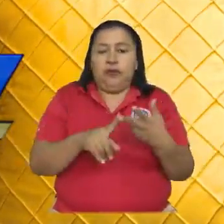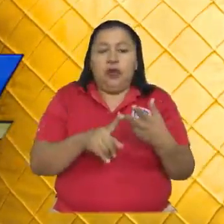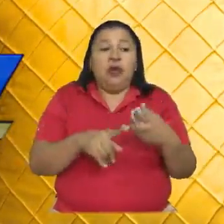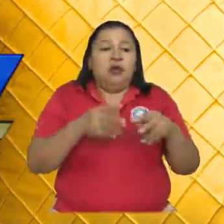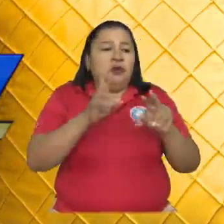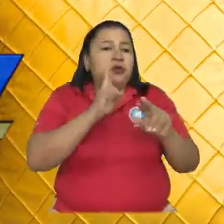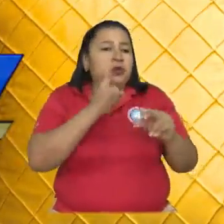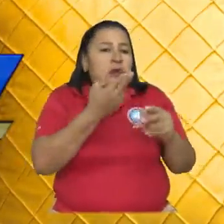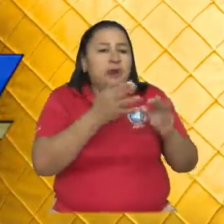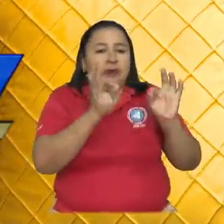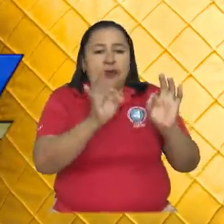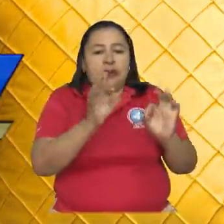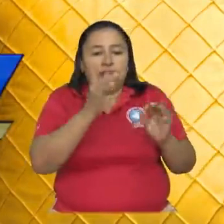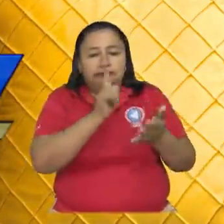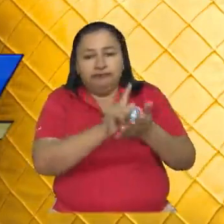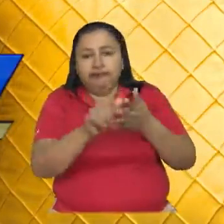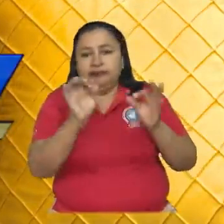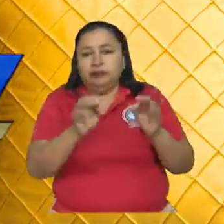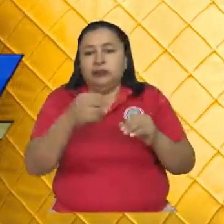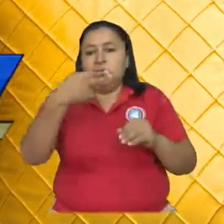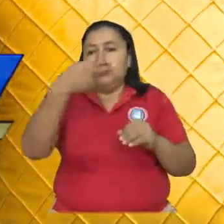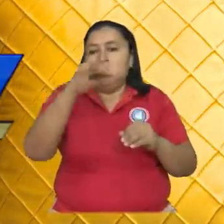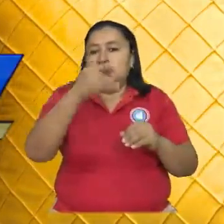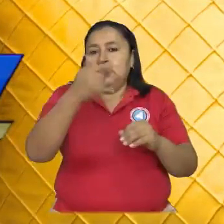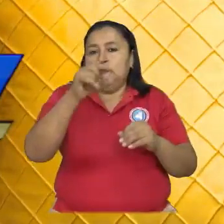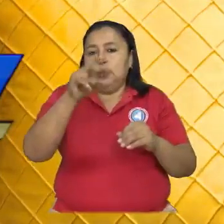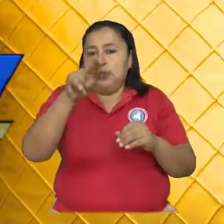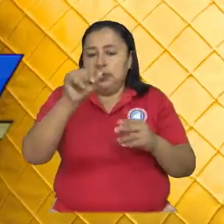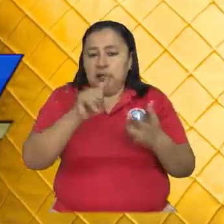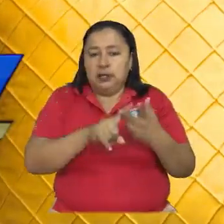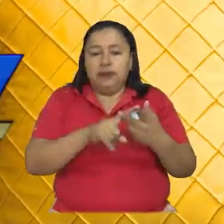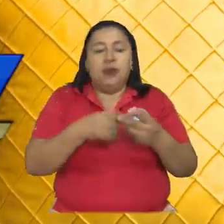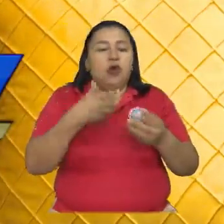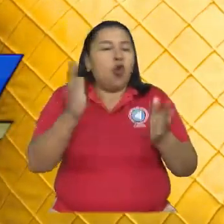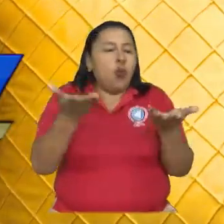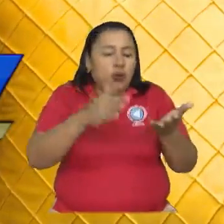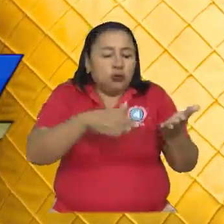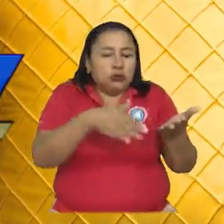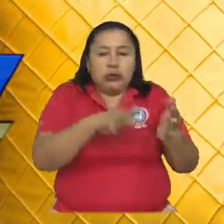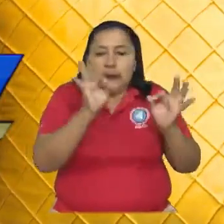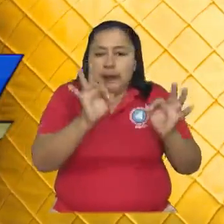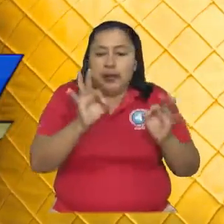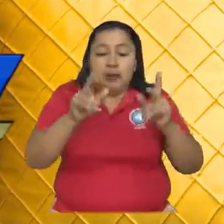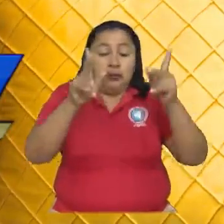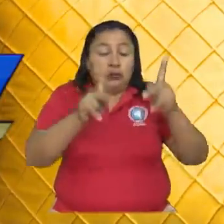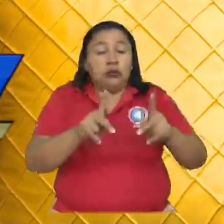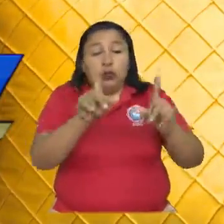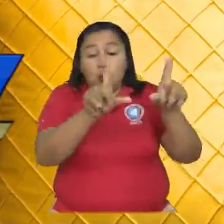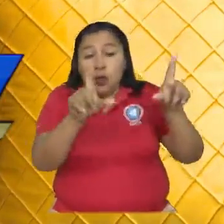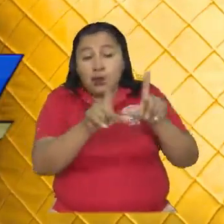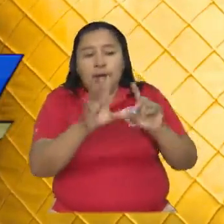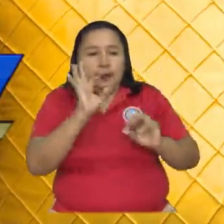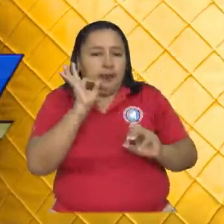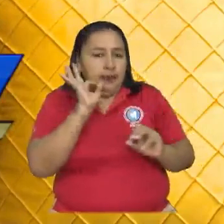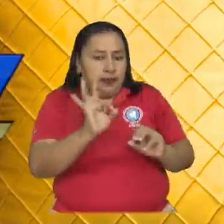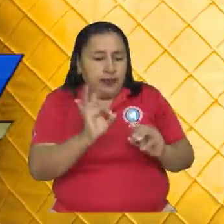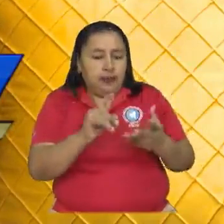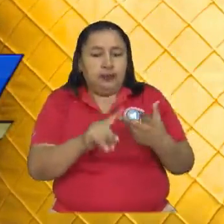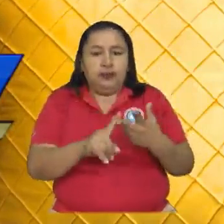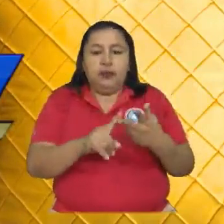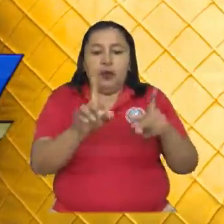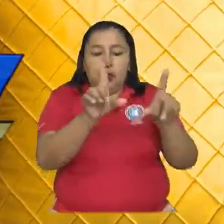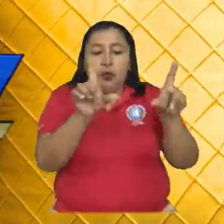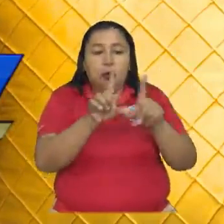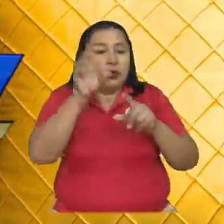en términos de higiene, manipulación higiénica de los alimentos por, okay, parte de los establecimientos turísticos,